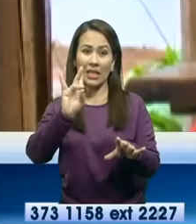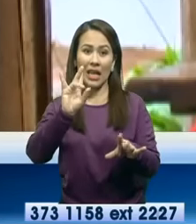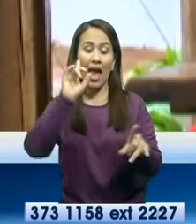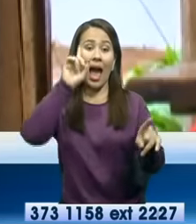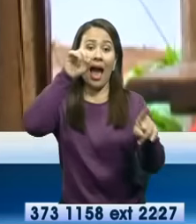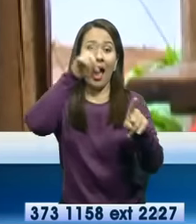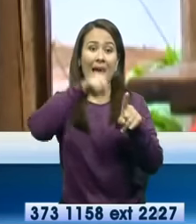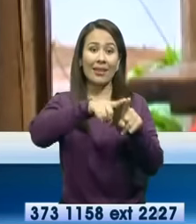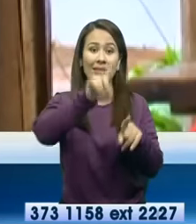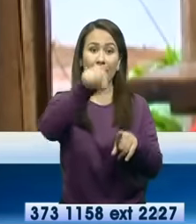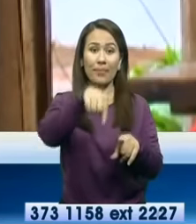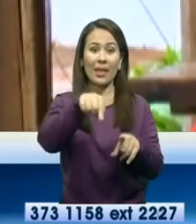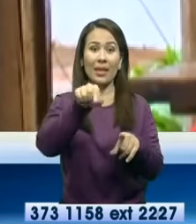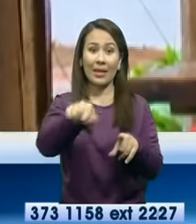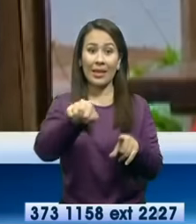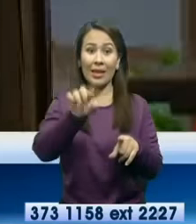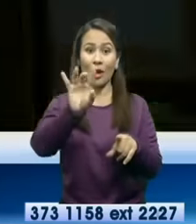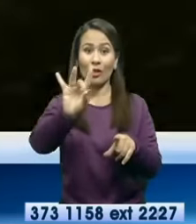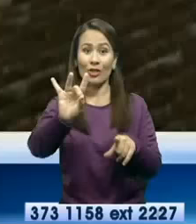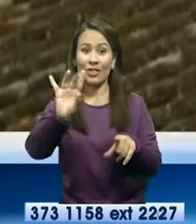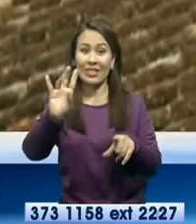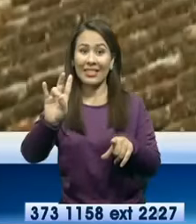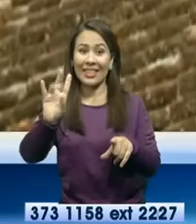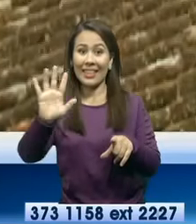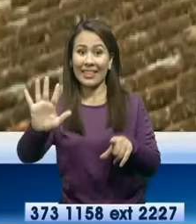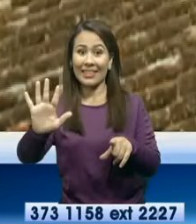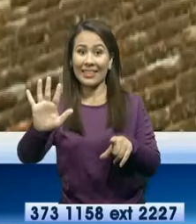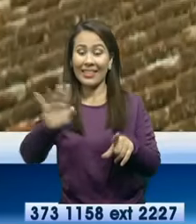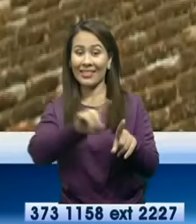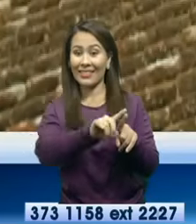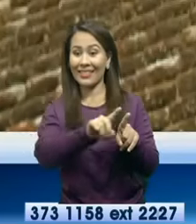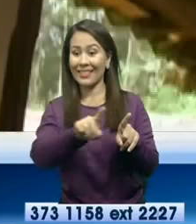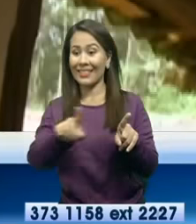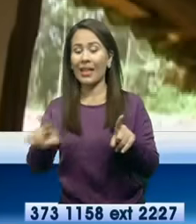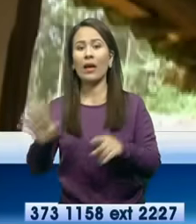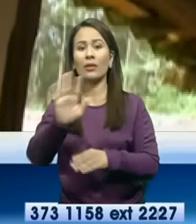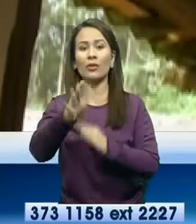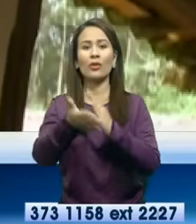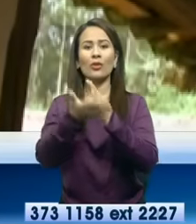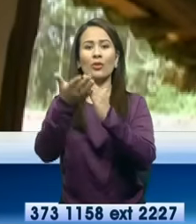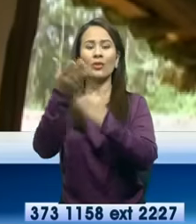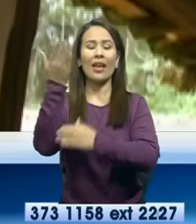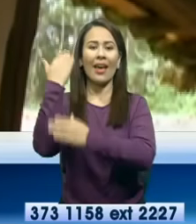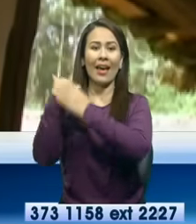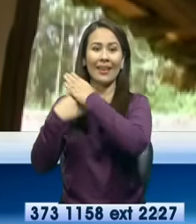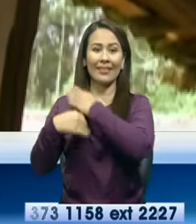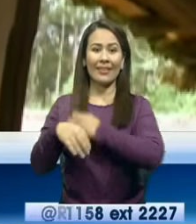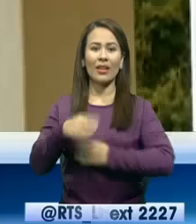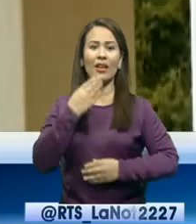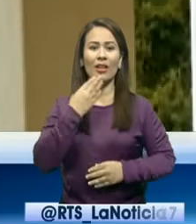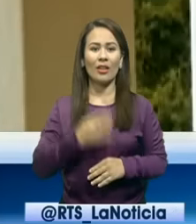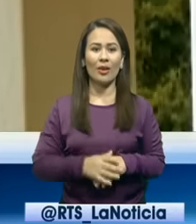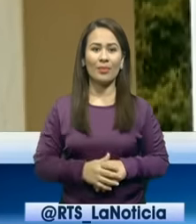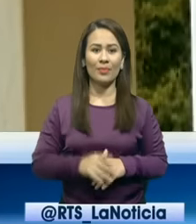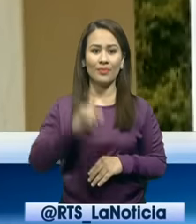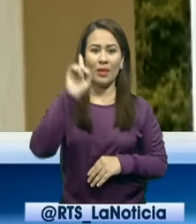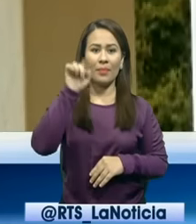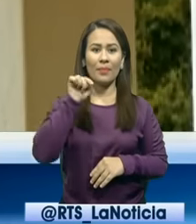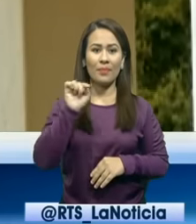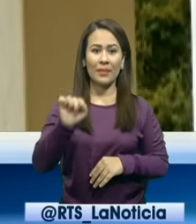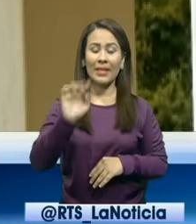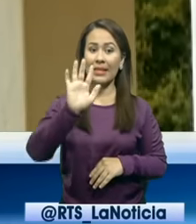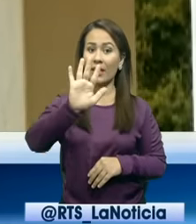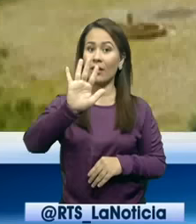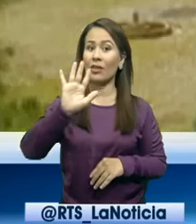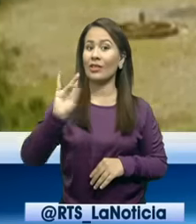unos dos meses antes de su muerte. La historia cuenta que sus construcciones más antiguas datan de 1580,